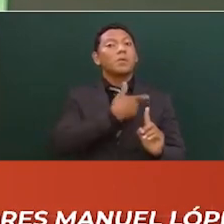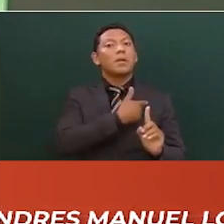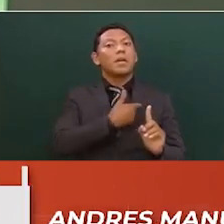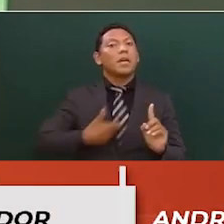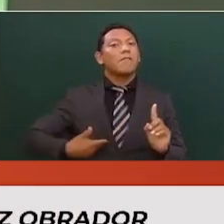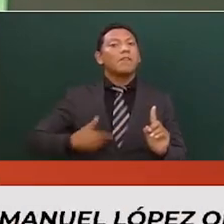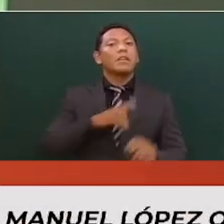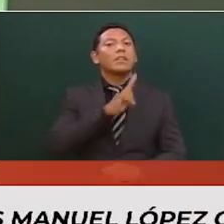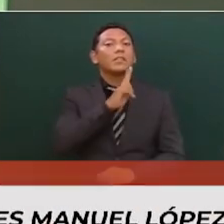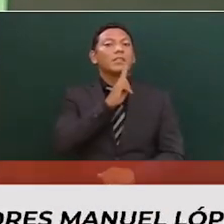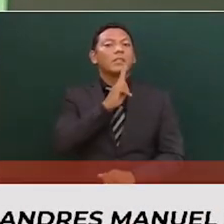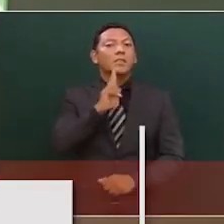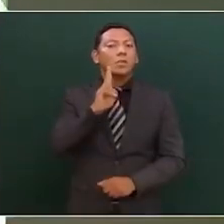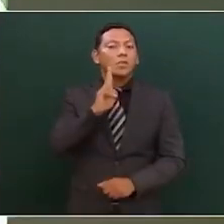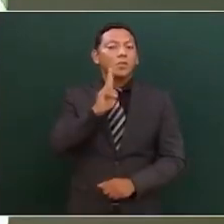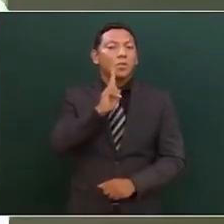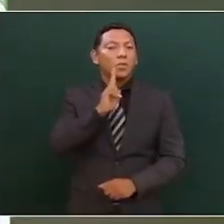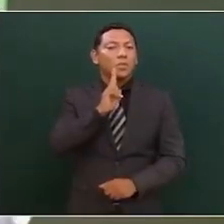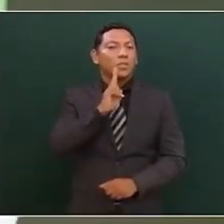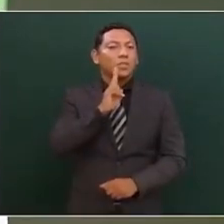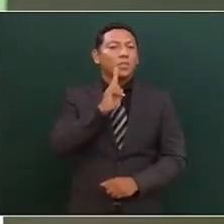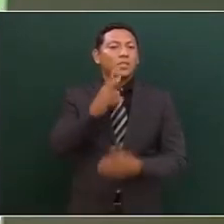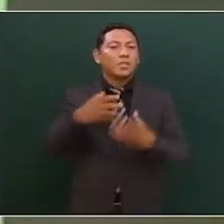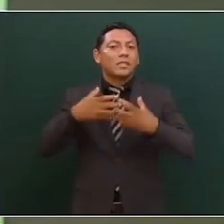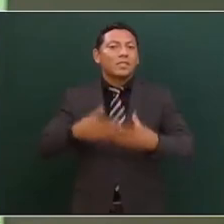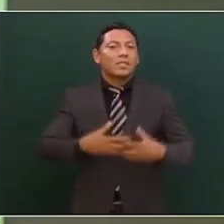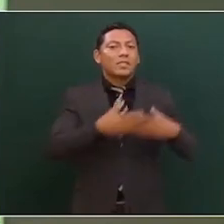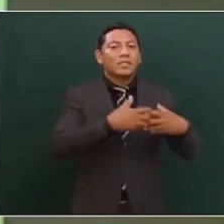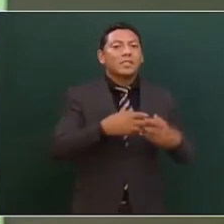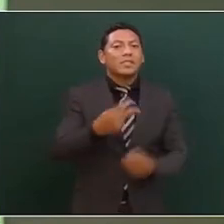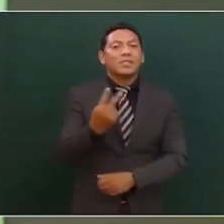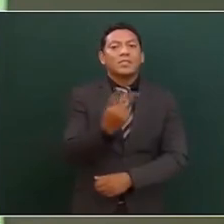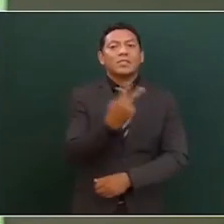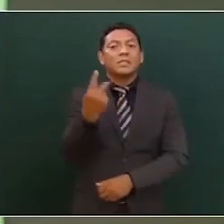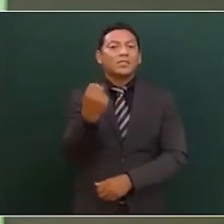noticias de las dos empresas.